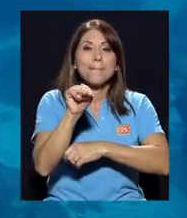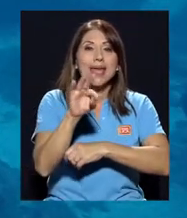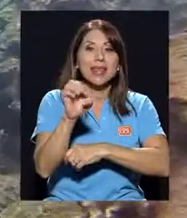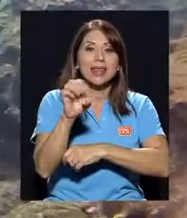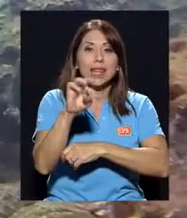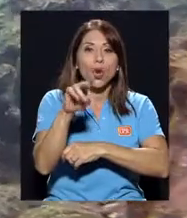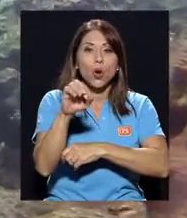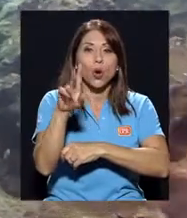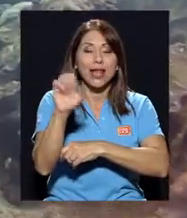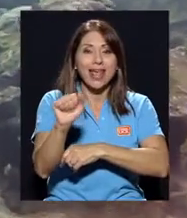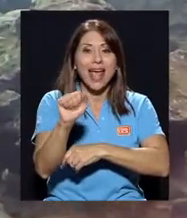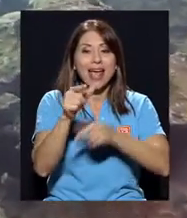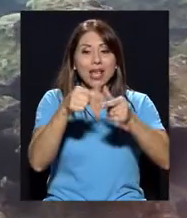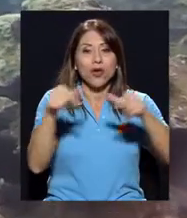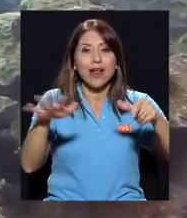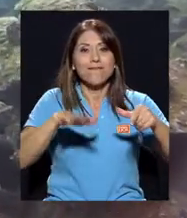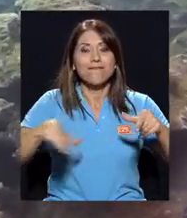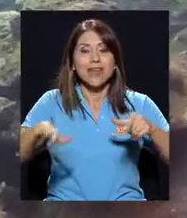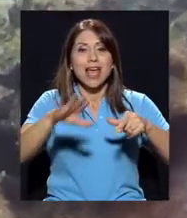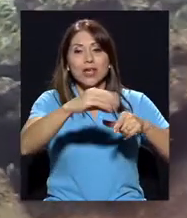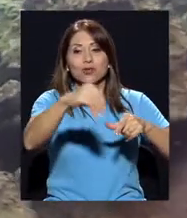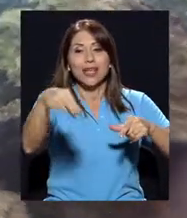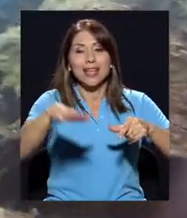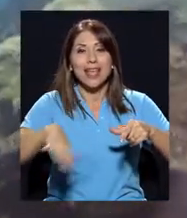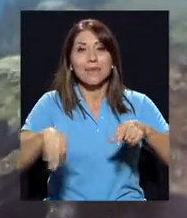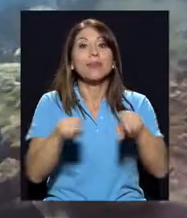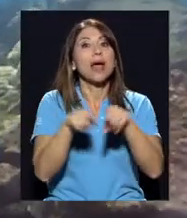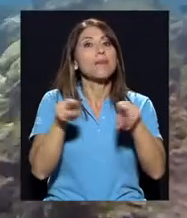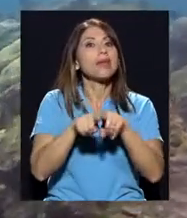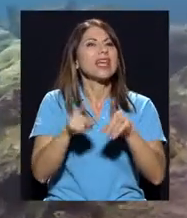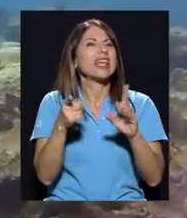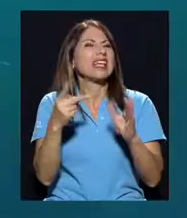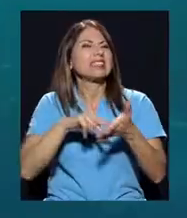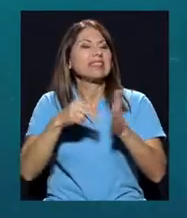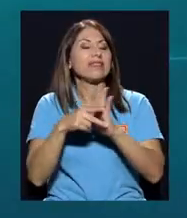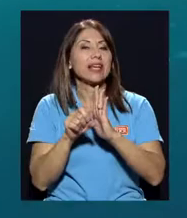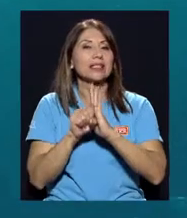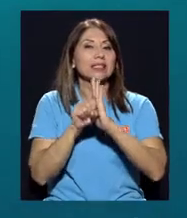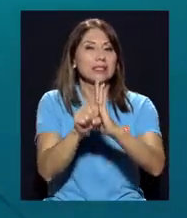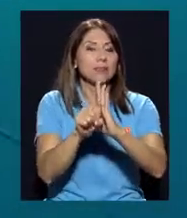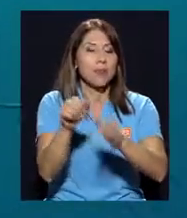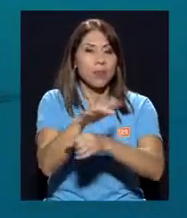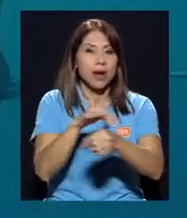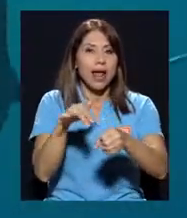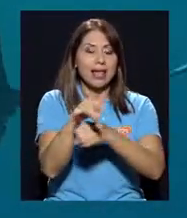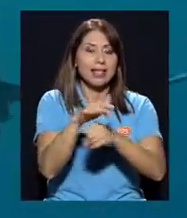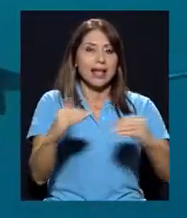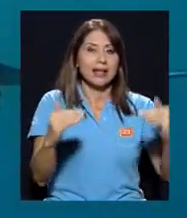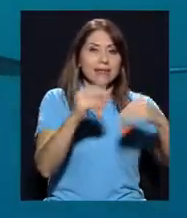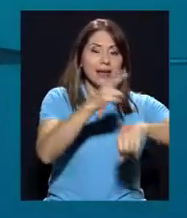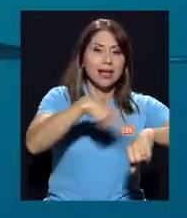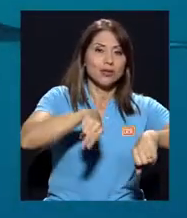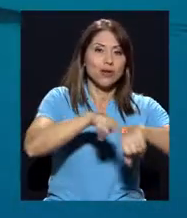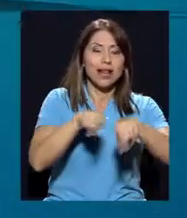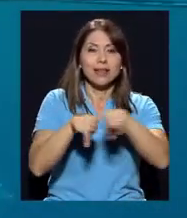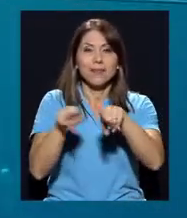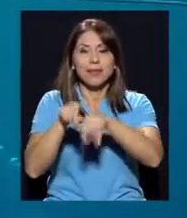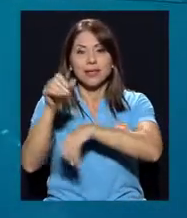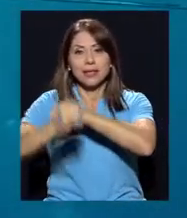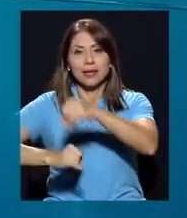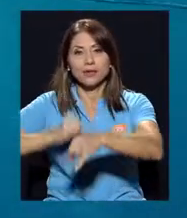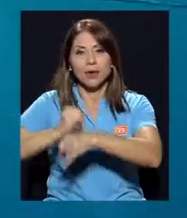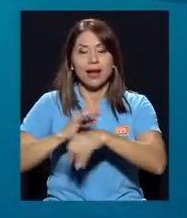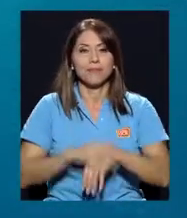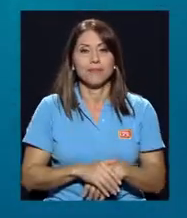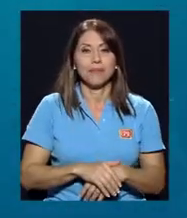lugar, así como el baluarte que representa la isla tanto a nivel nacional como internacional. La Isla Coco es uno de